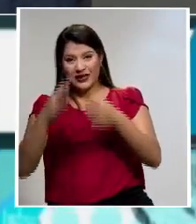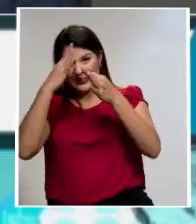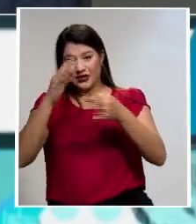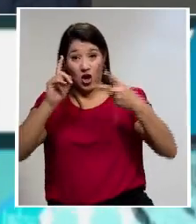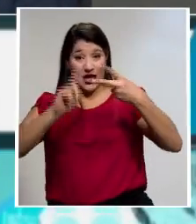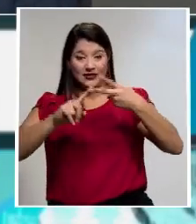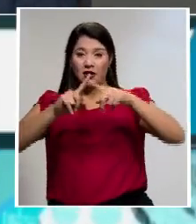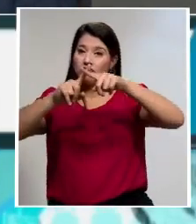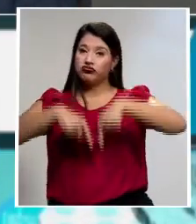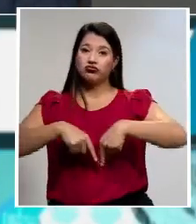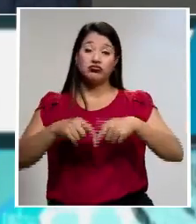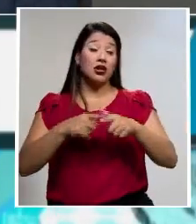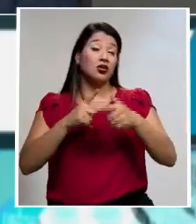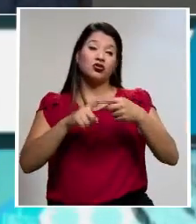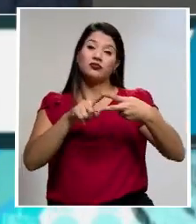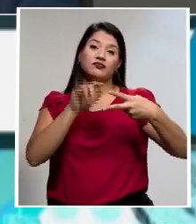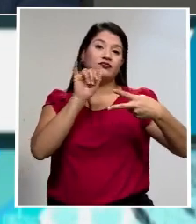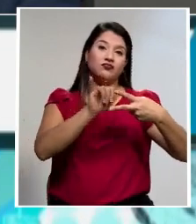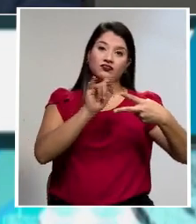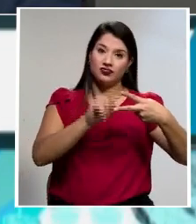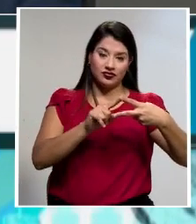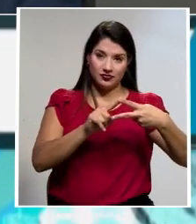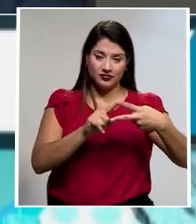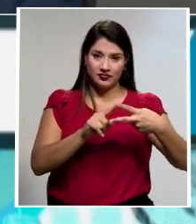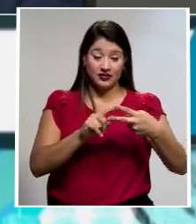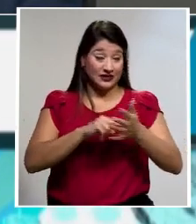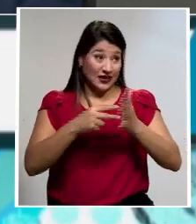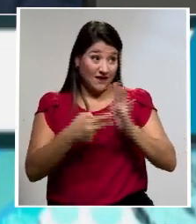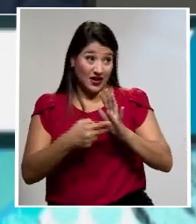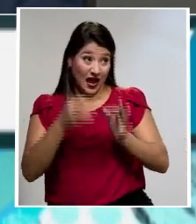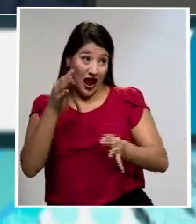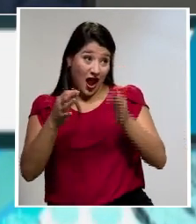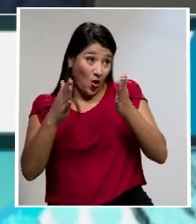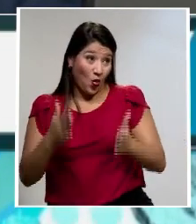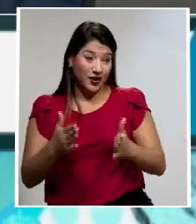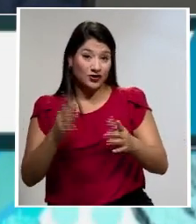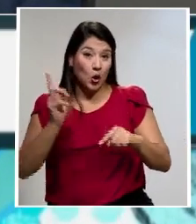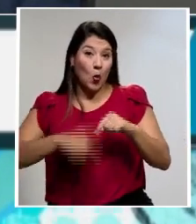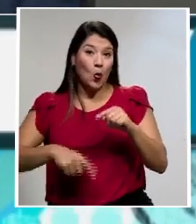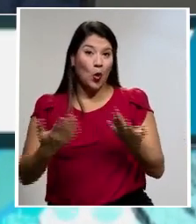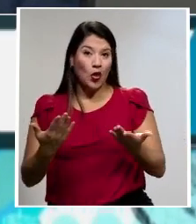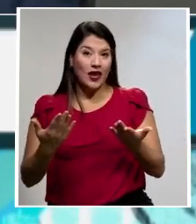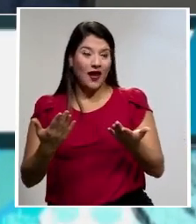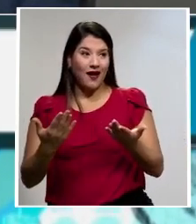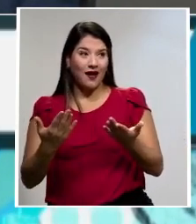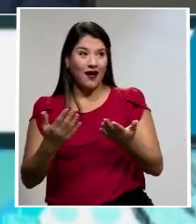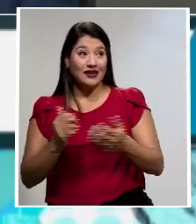que solicitar la prisión efectiva porque la defensa no la había apelado.